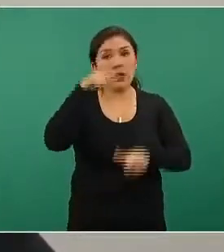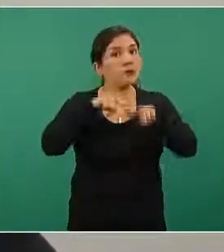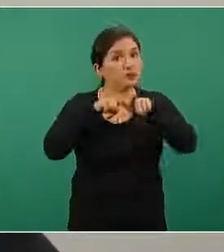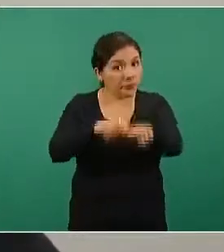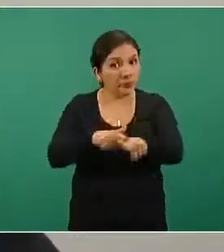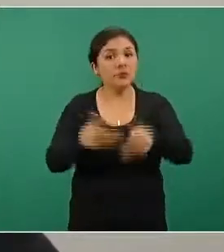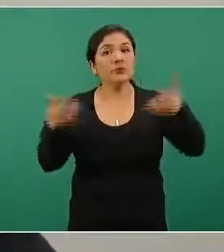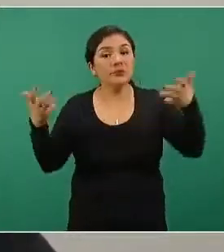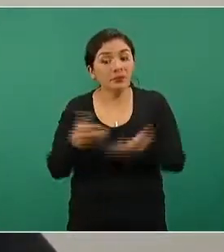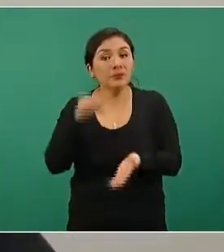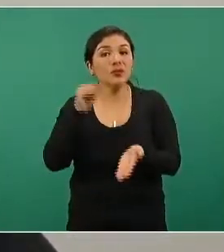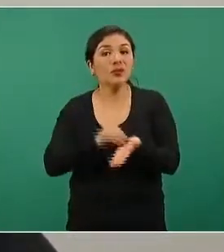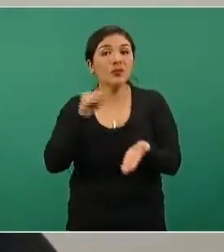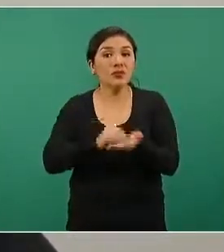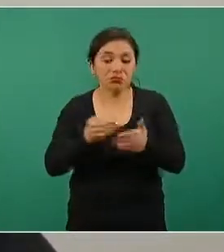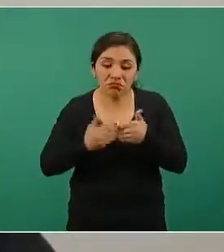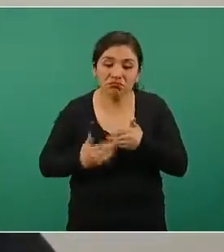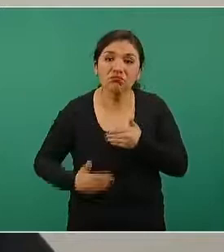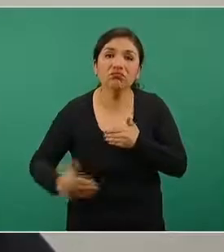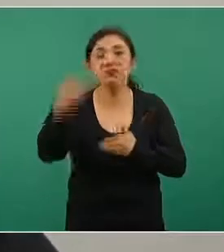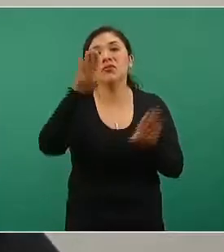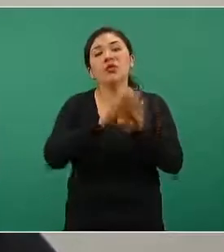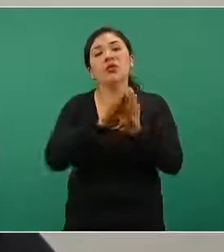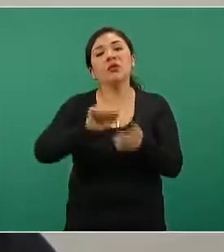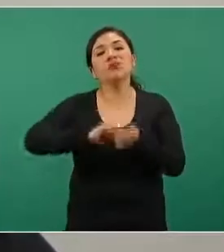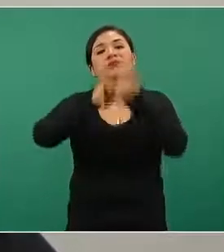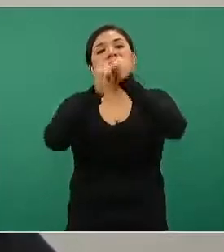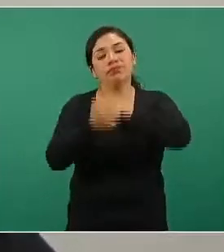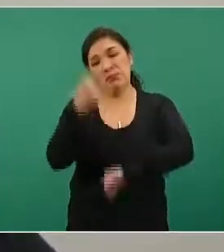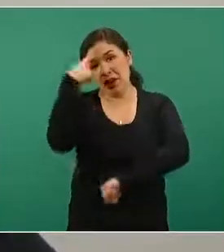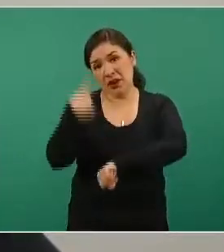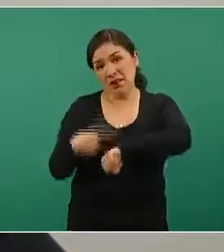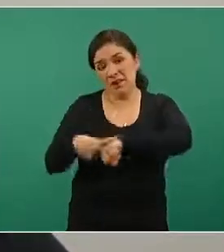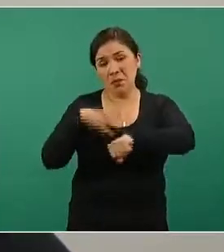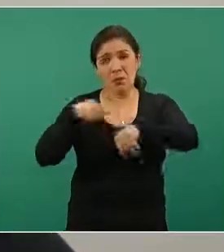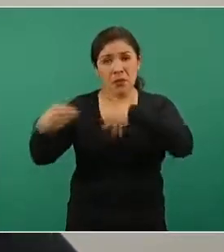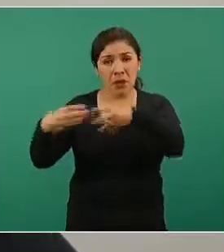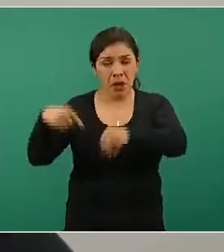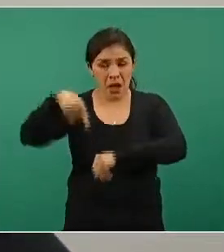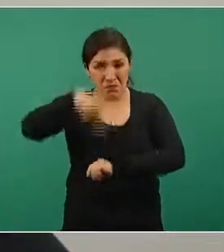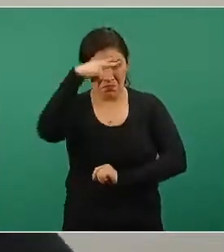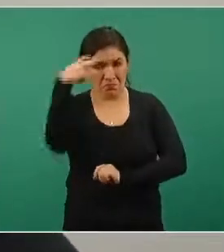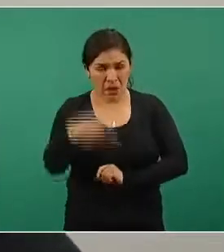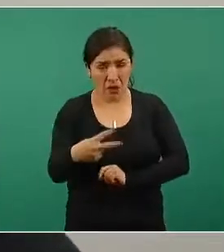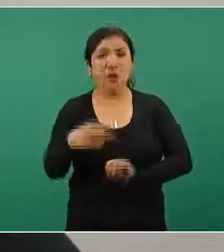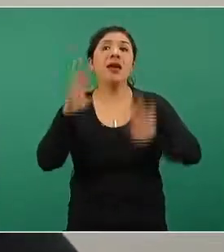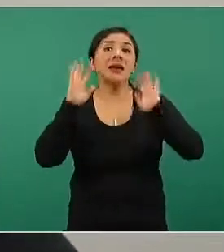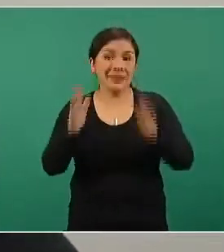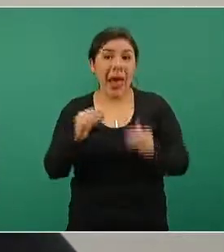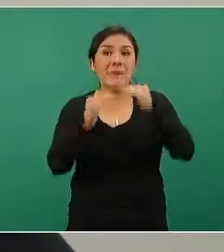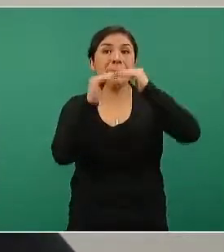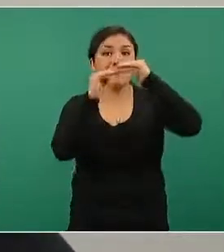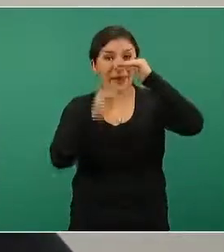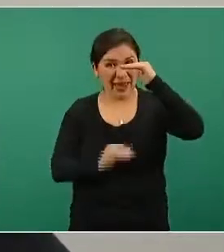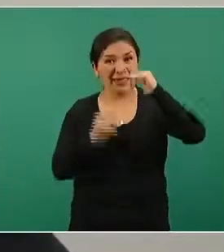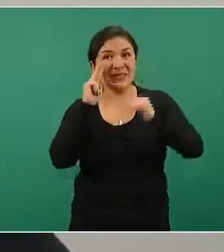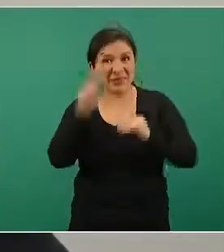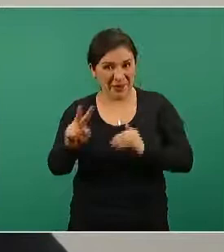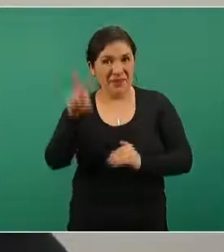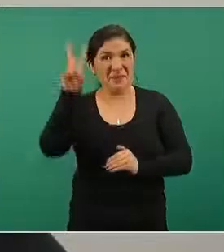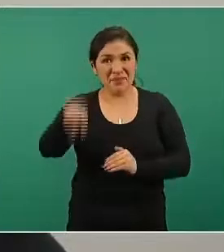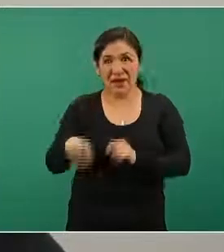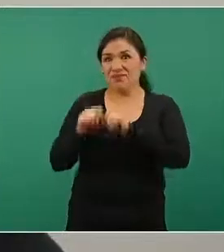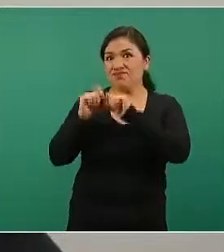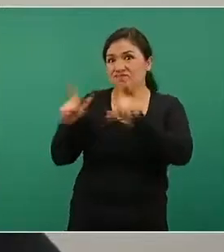continuamos todavía con la evolución epidémica en México. Si bien es cierto, esta ha disminuido y ha tenido una tendencia